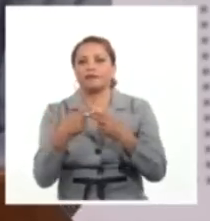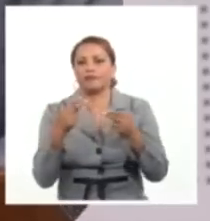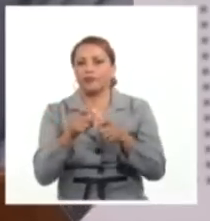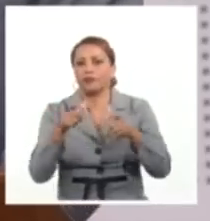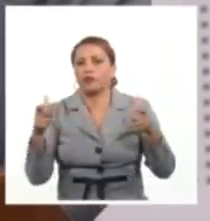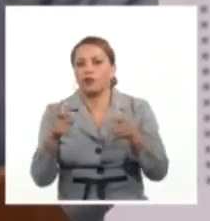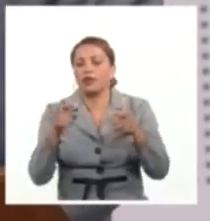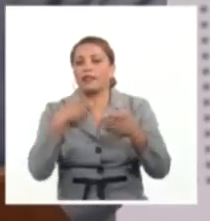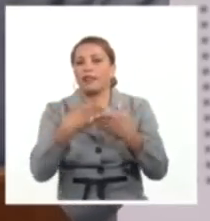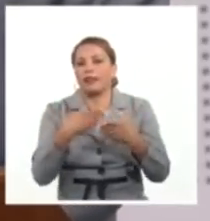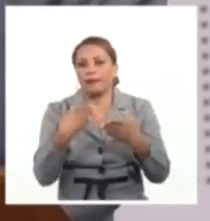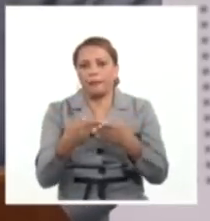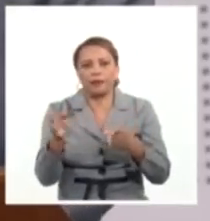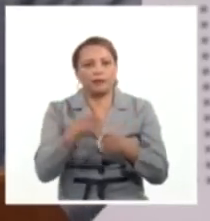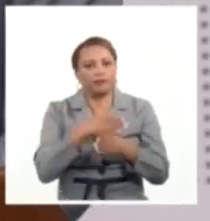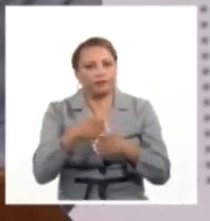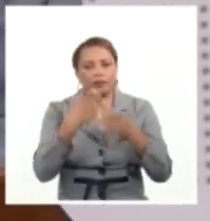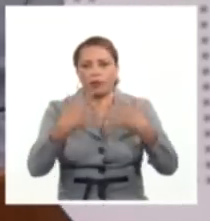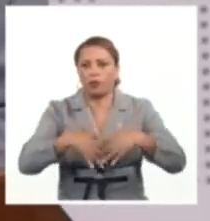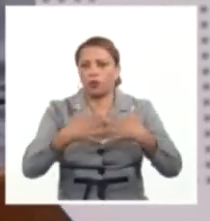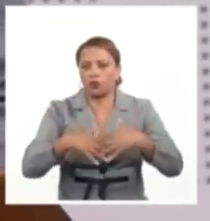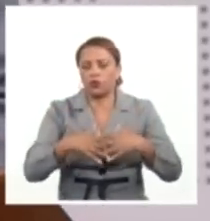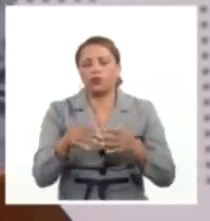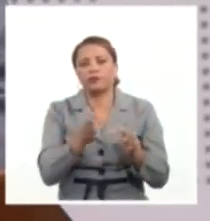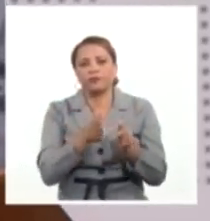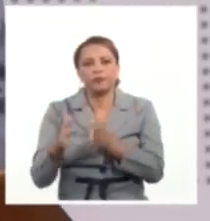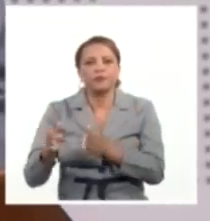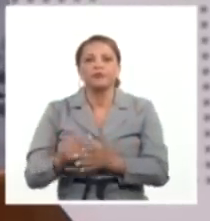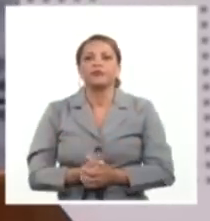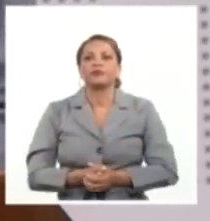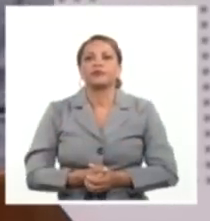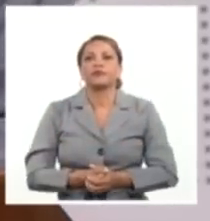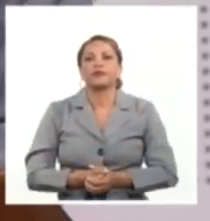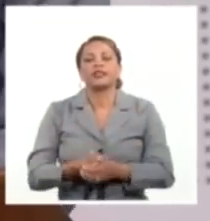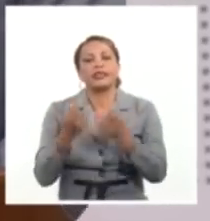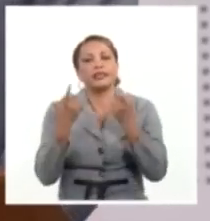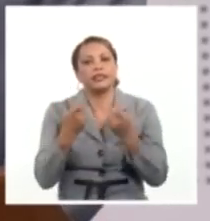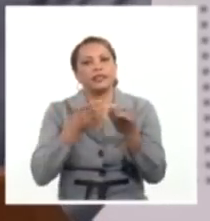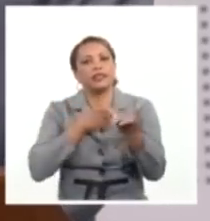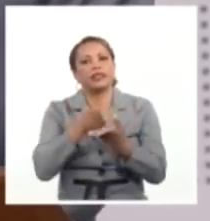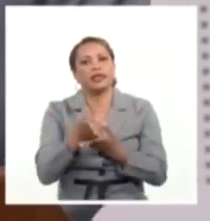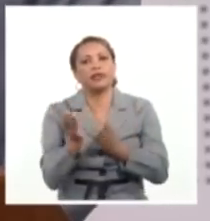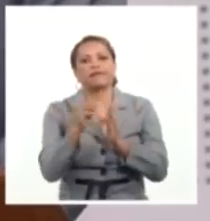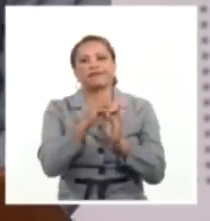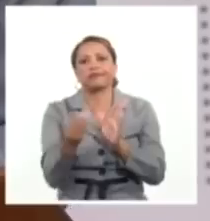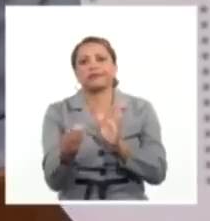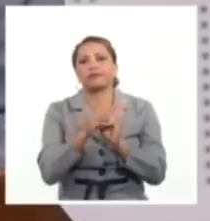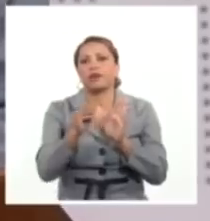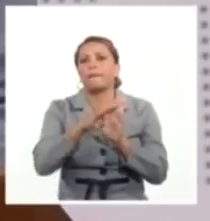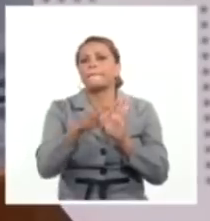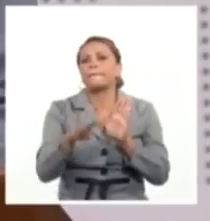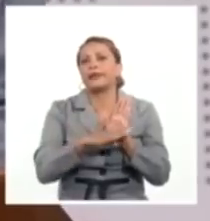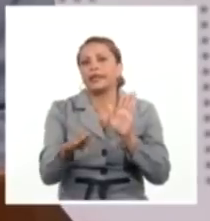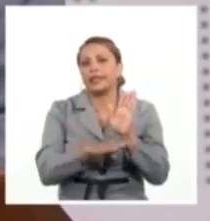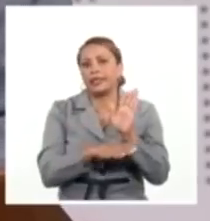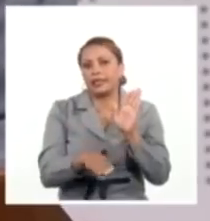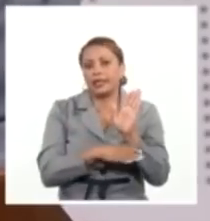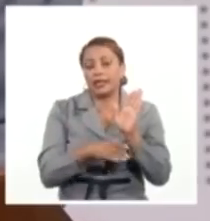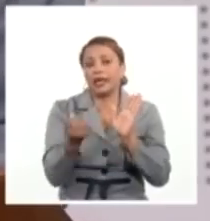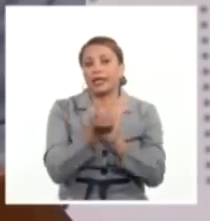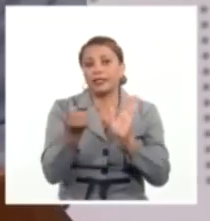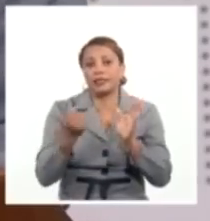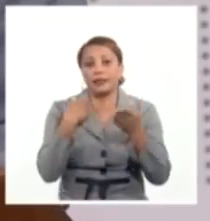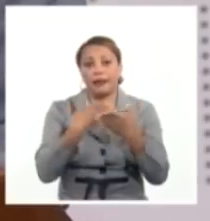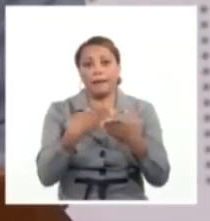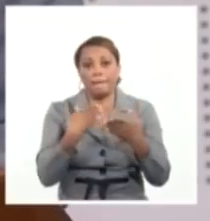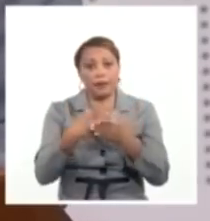nuestras producciones. Por otra parte, se requiere continuar implementando medidas que garanticen que la empresa